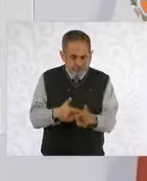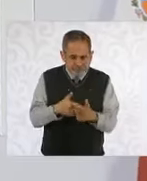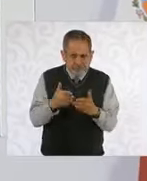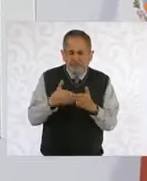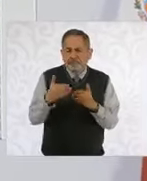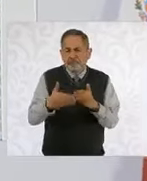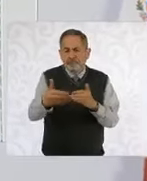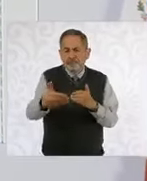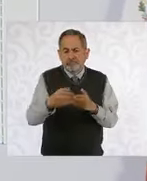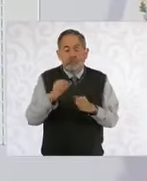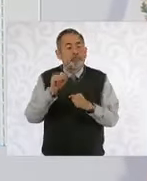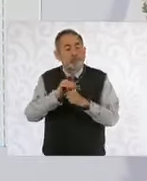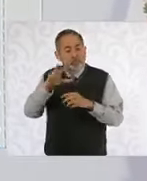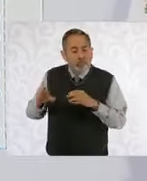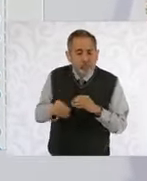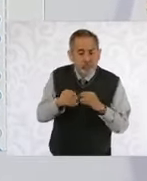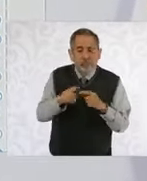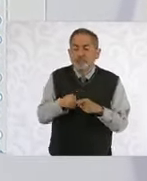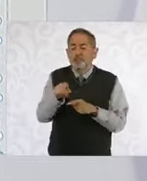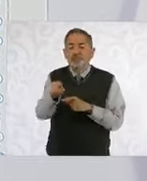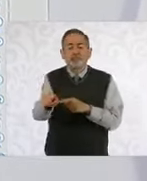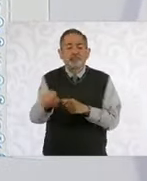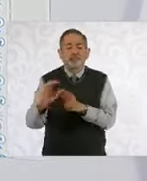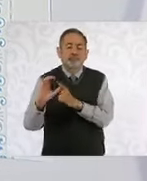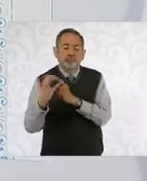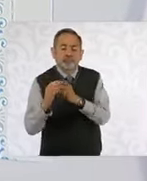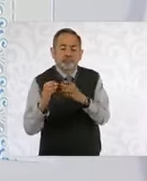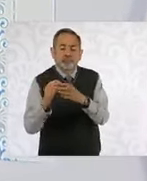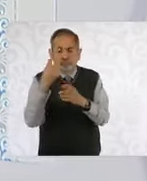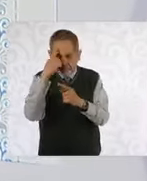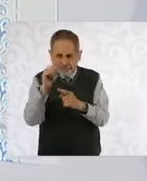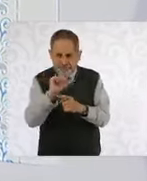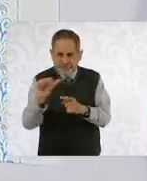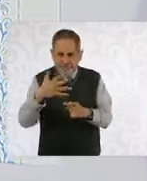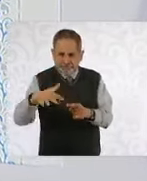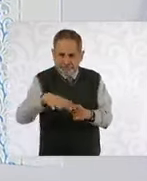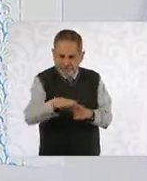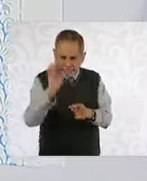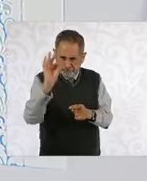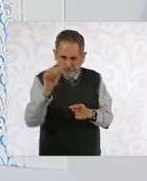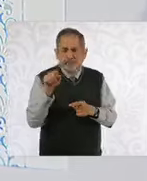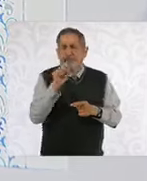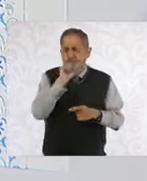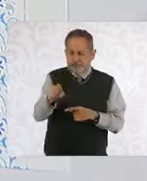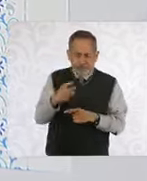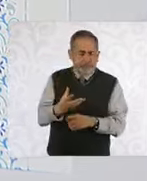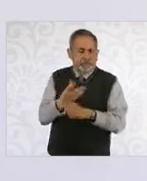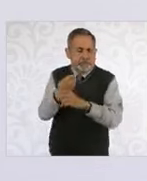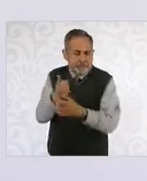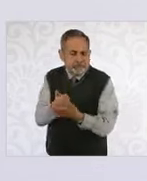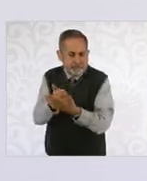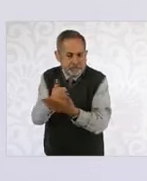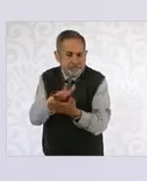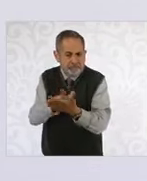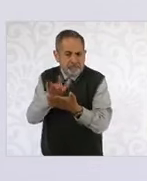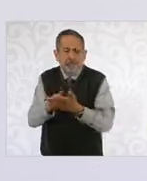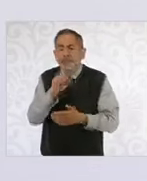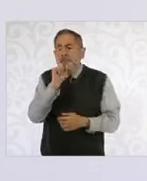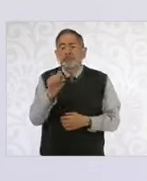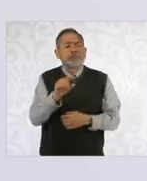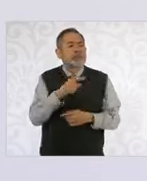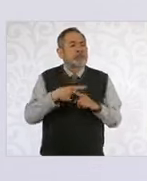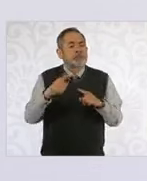vamos a reforzar la comisión de búsqueda y también el contacto con